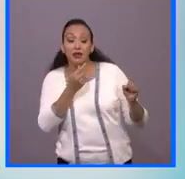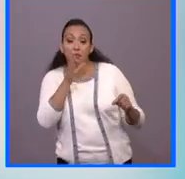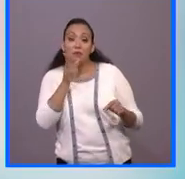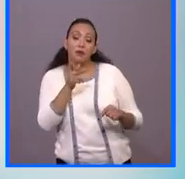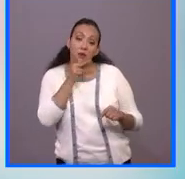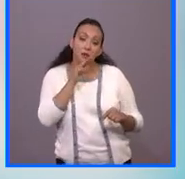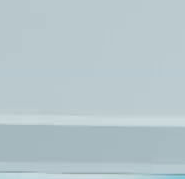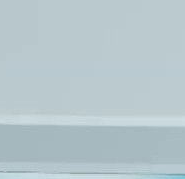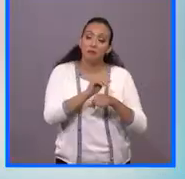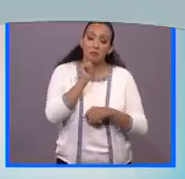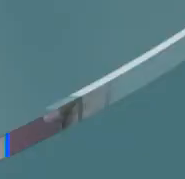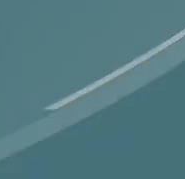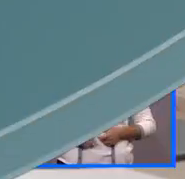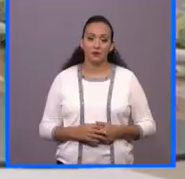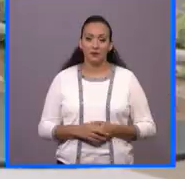padres.